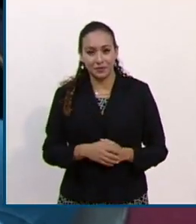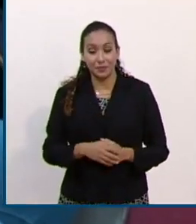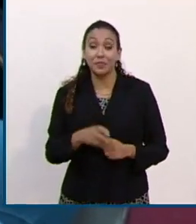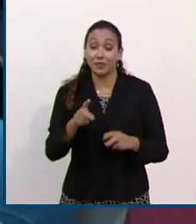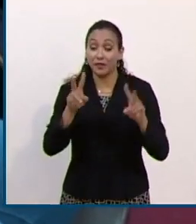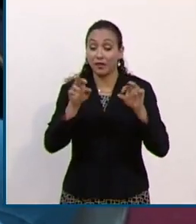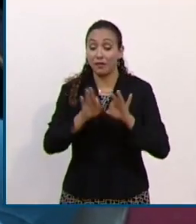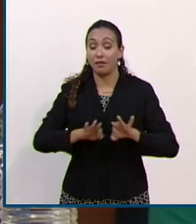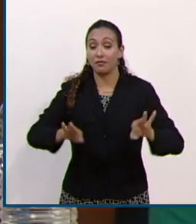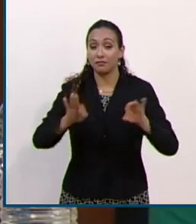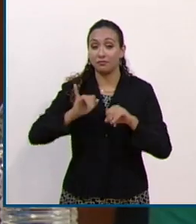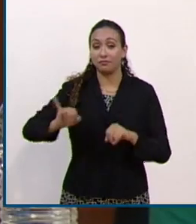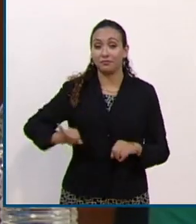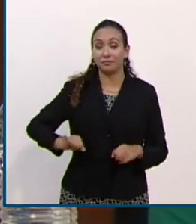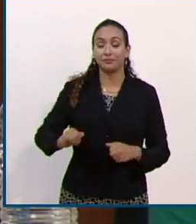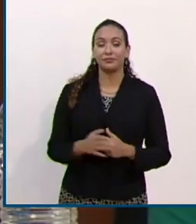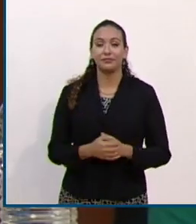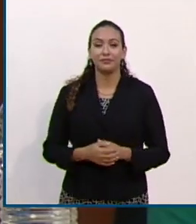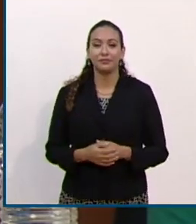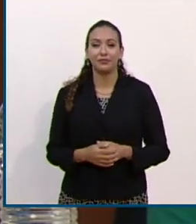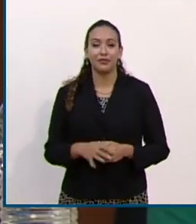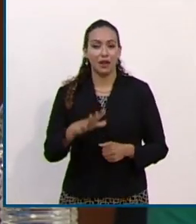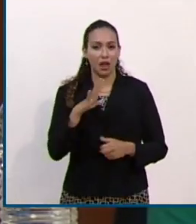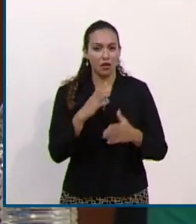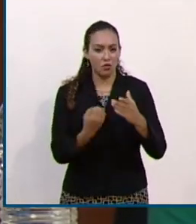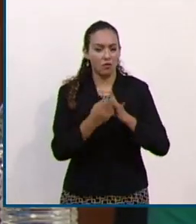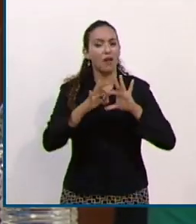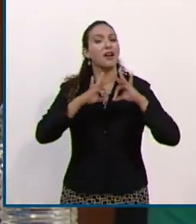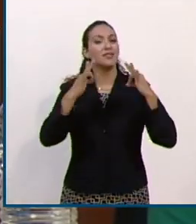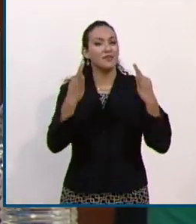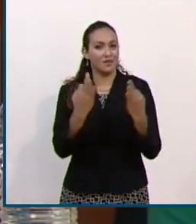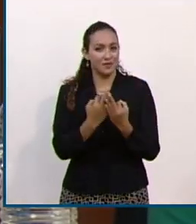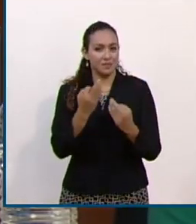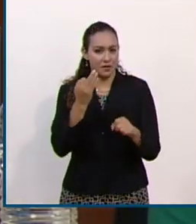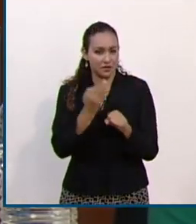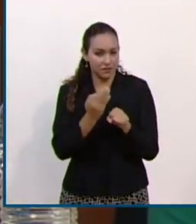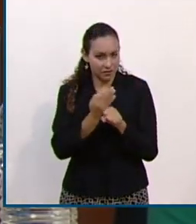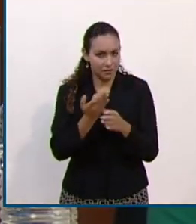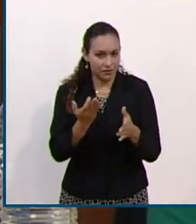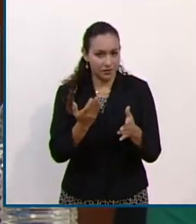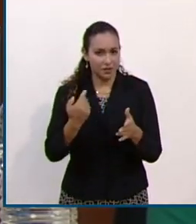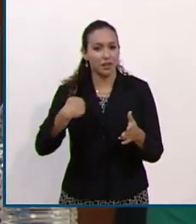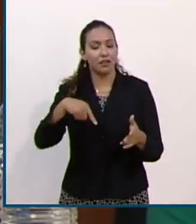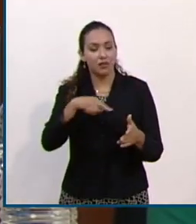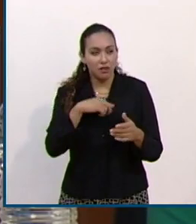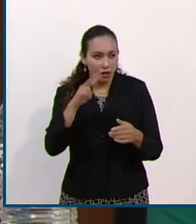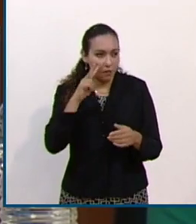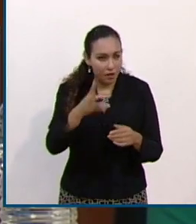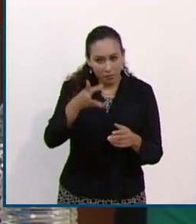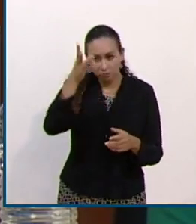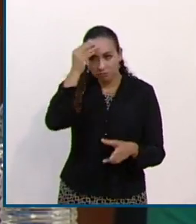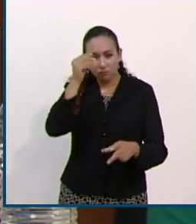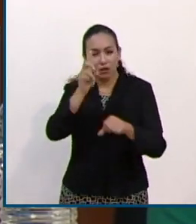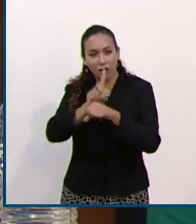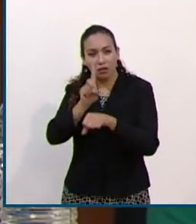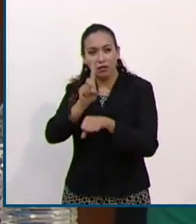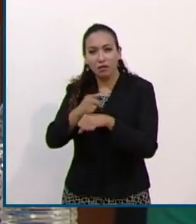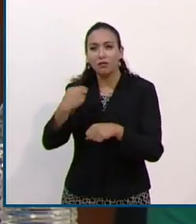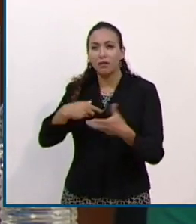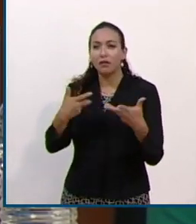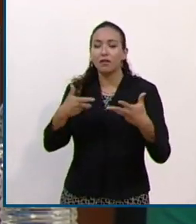en este conversatorio. Esas nuevas formas en que tenemos, que nos adecuamos a la vida o que estamos